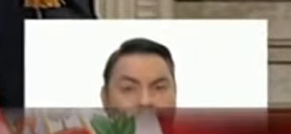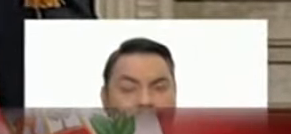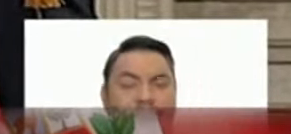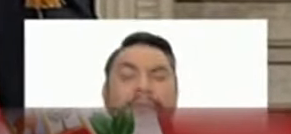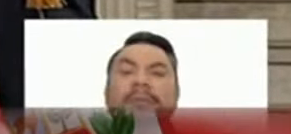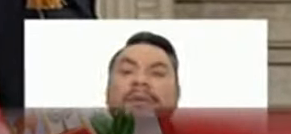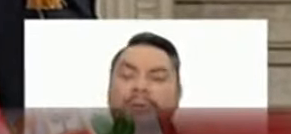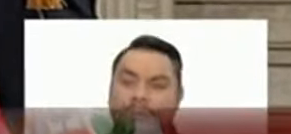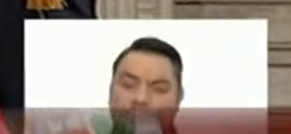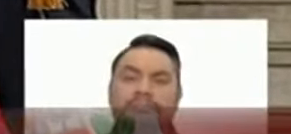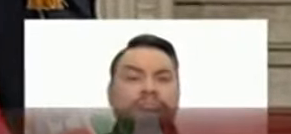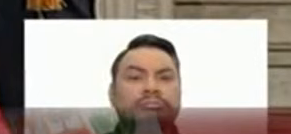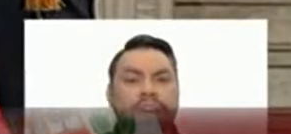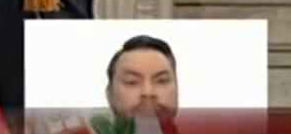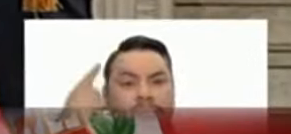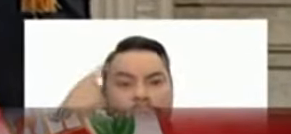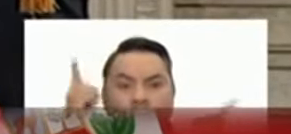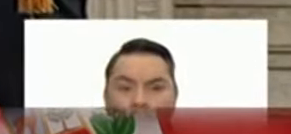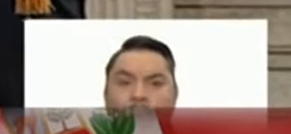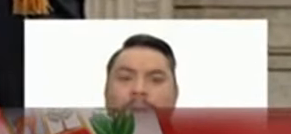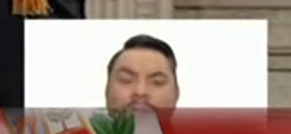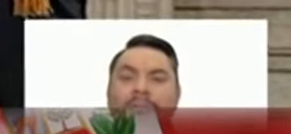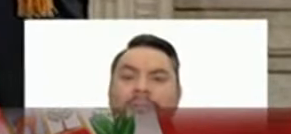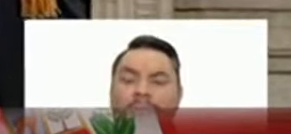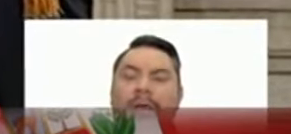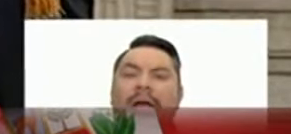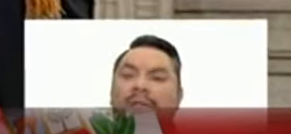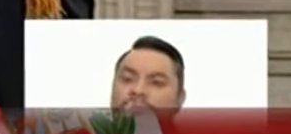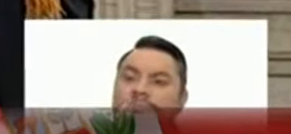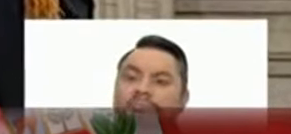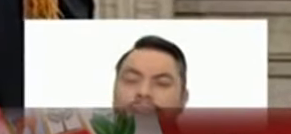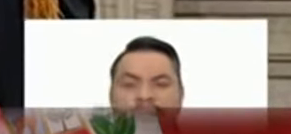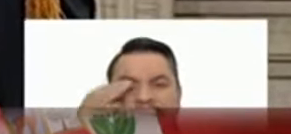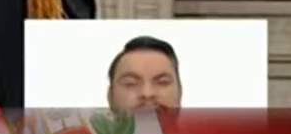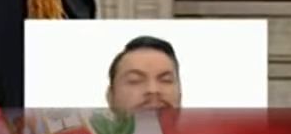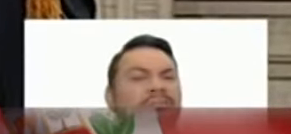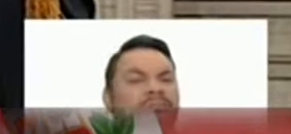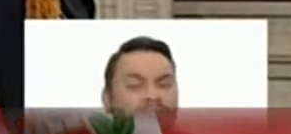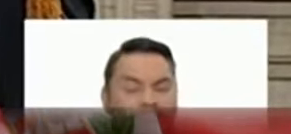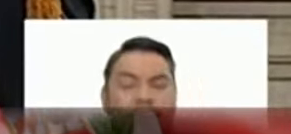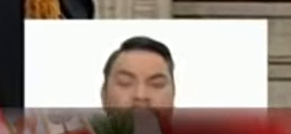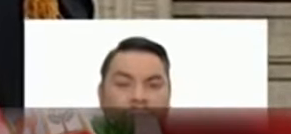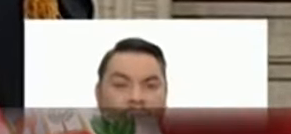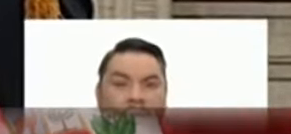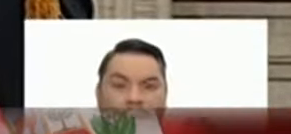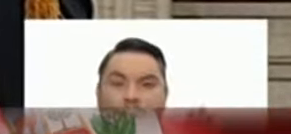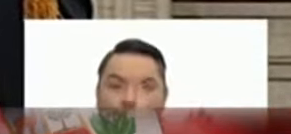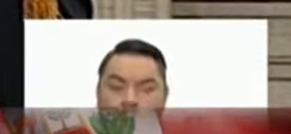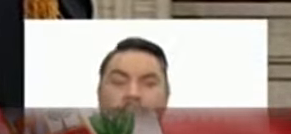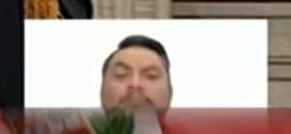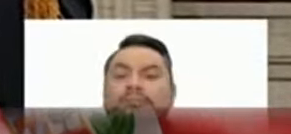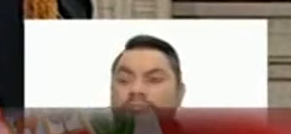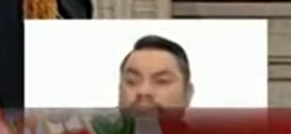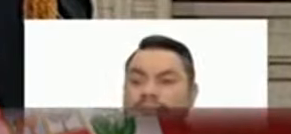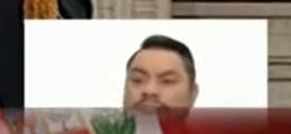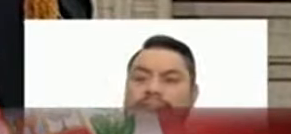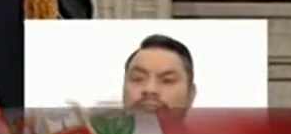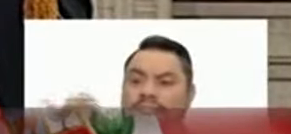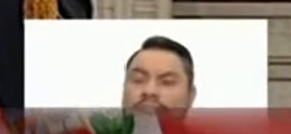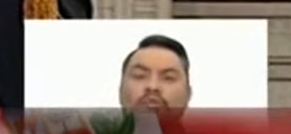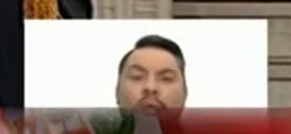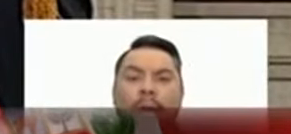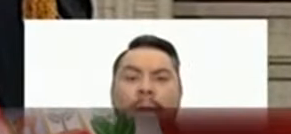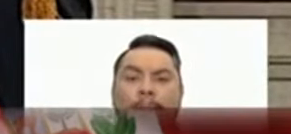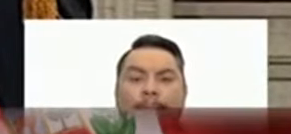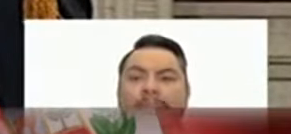y, estando a lo acordado, se resuelve. Artículo 1. Nombrar ministro de Estado